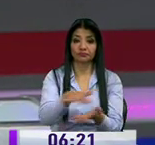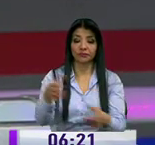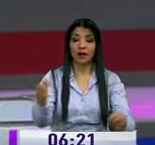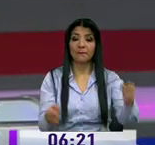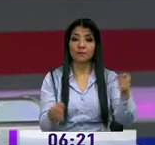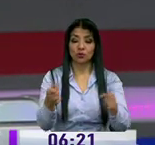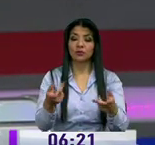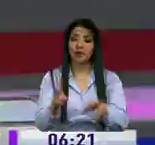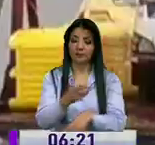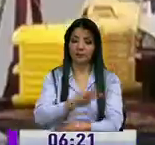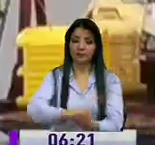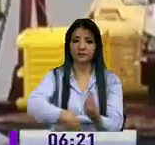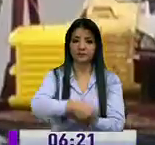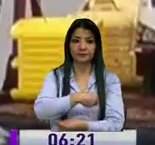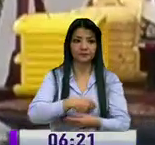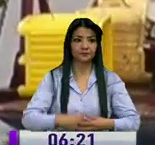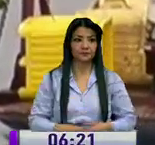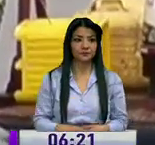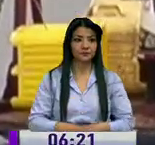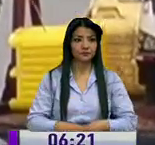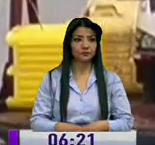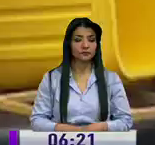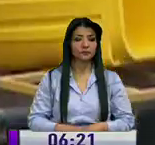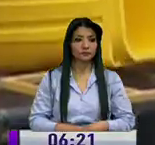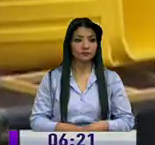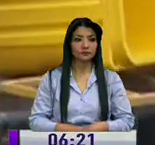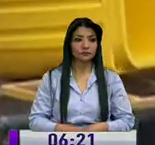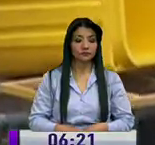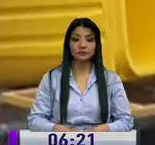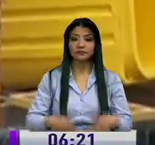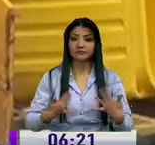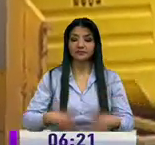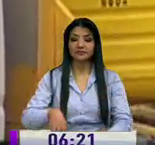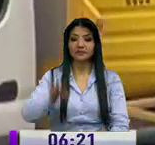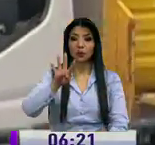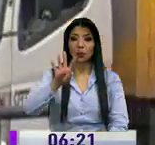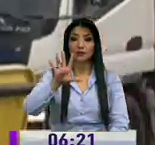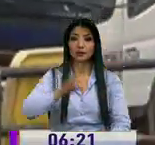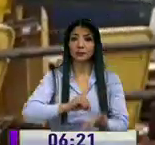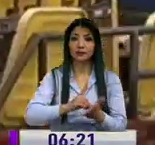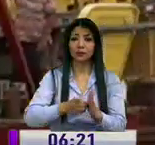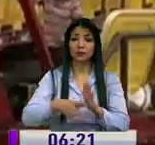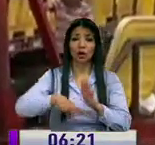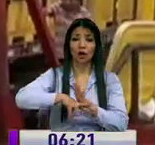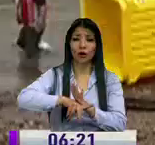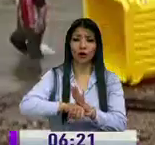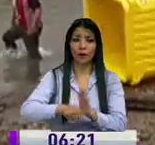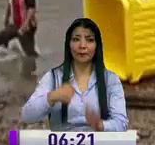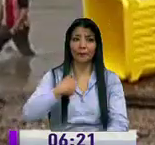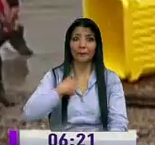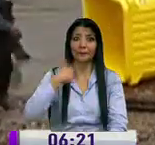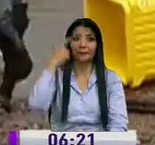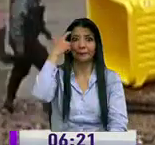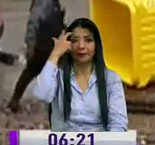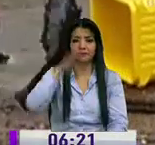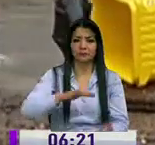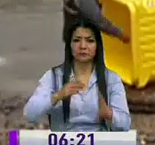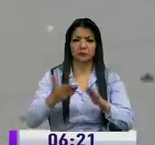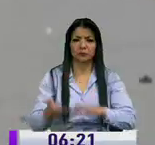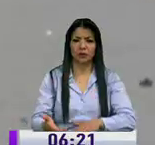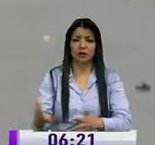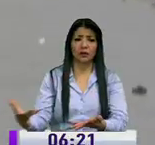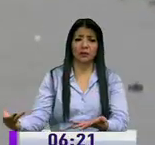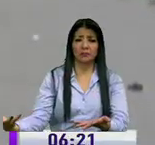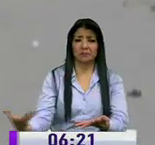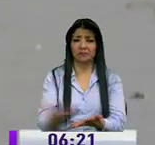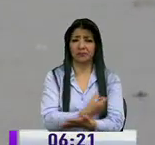Veamos. Vivieron casi 45 minutos de terror y pensaban que los iban a asesinar luego de despojarlos hasta de